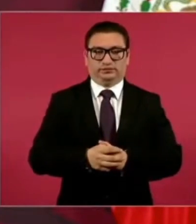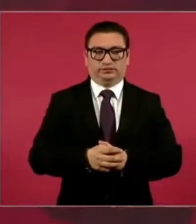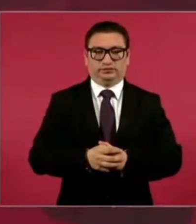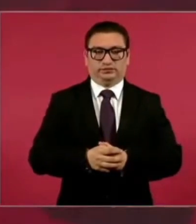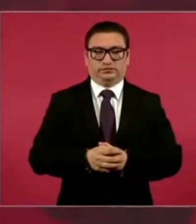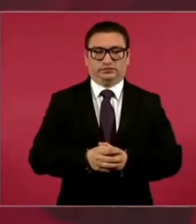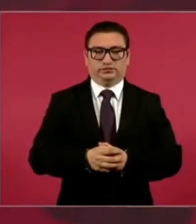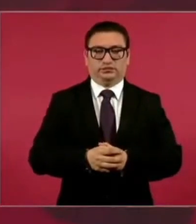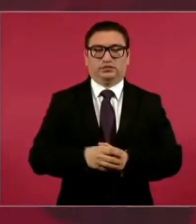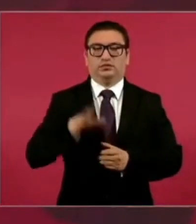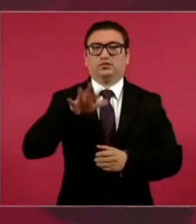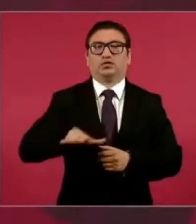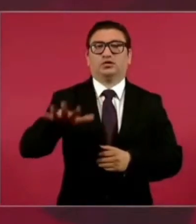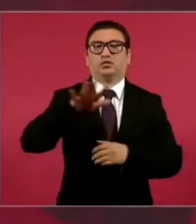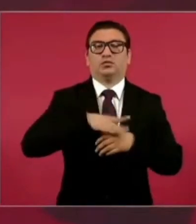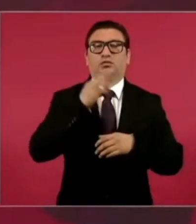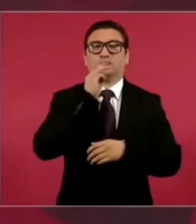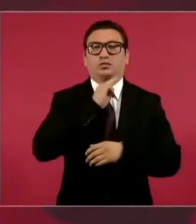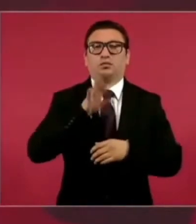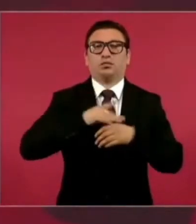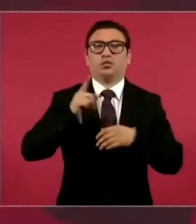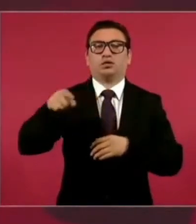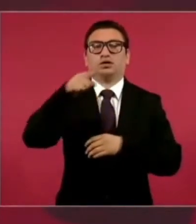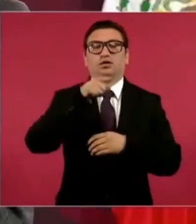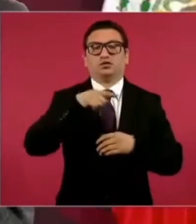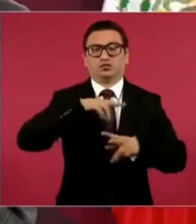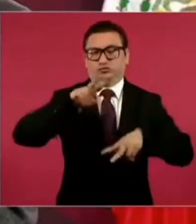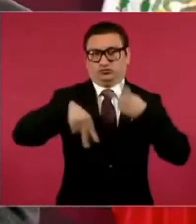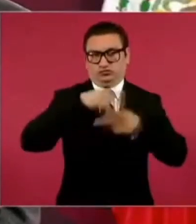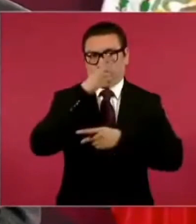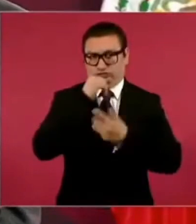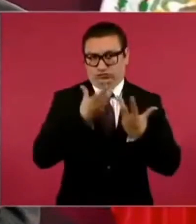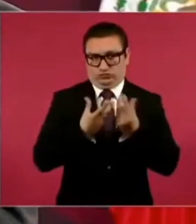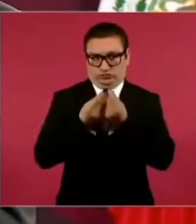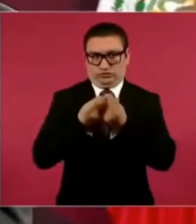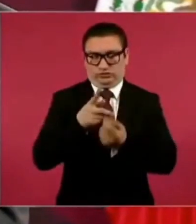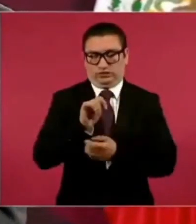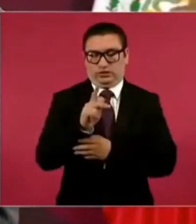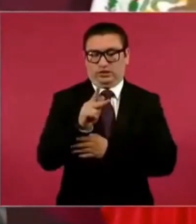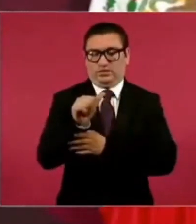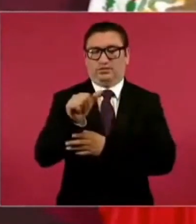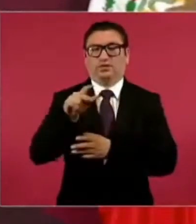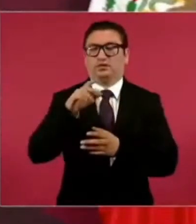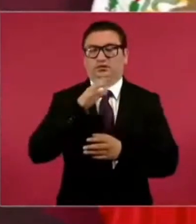en Mazatlán, porque no pude acompañarlos en Tlapa,